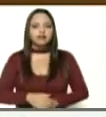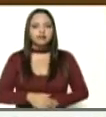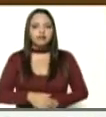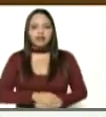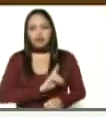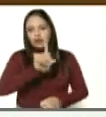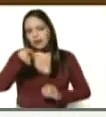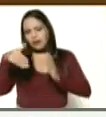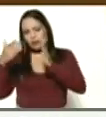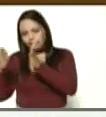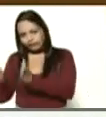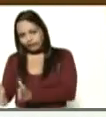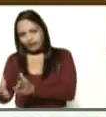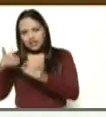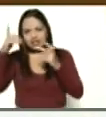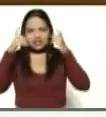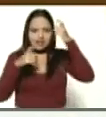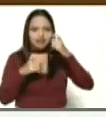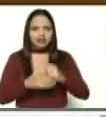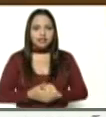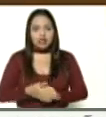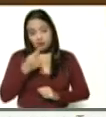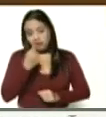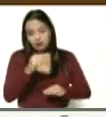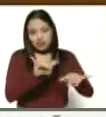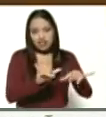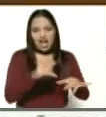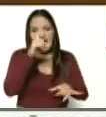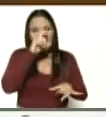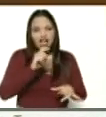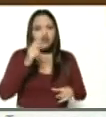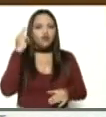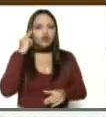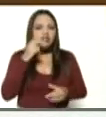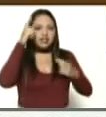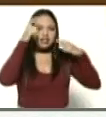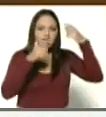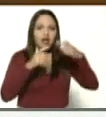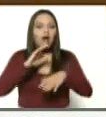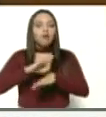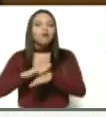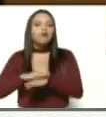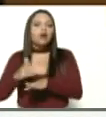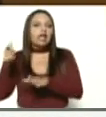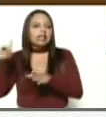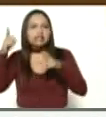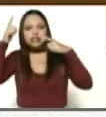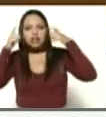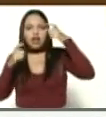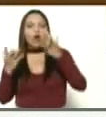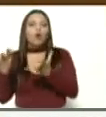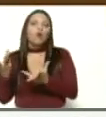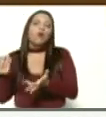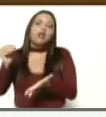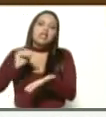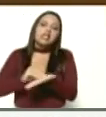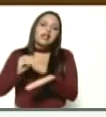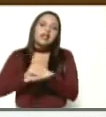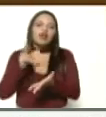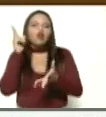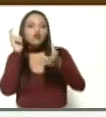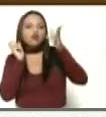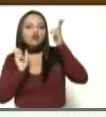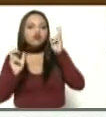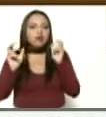Chávez. Por eso decimos, es un año Bolívar Chávez, porque cuántas veces no escuchamos todas las generaciones que